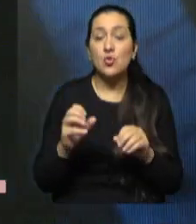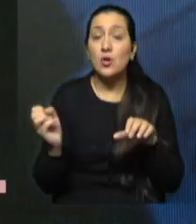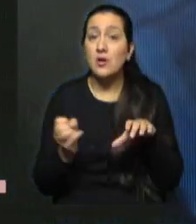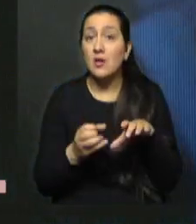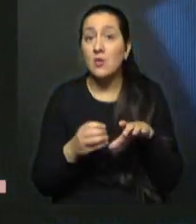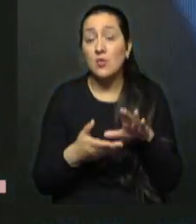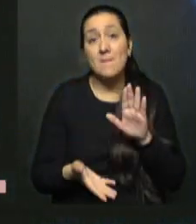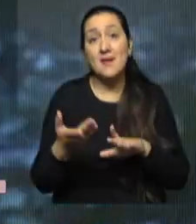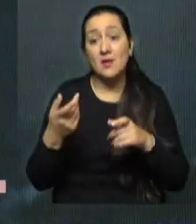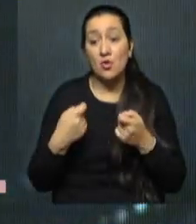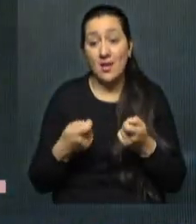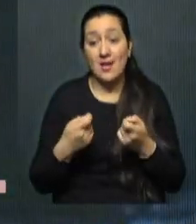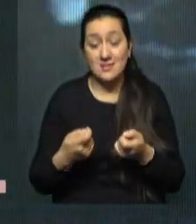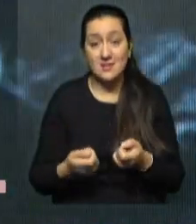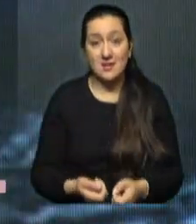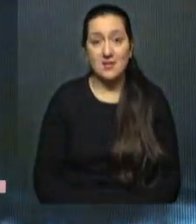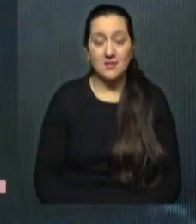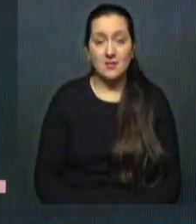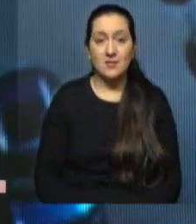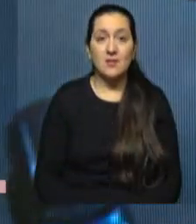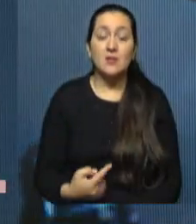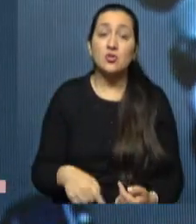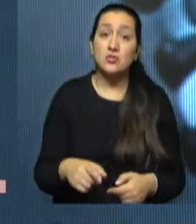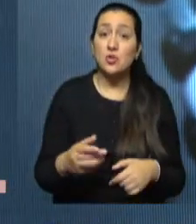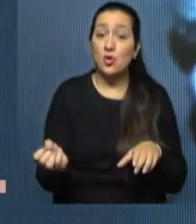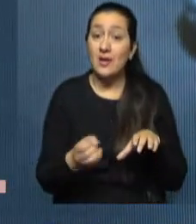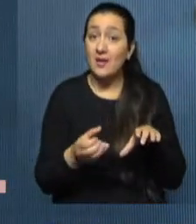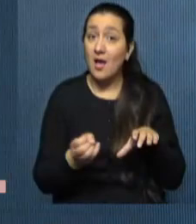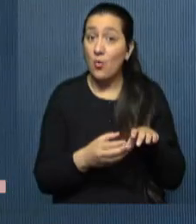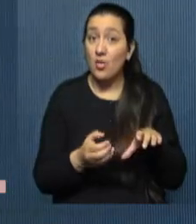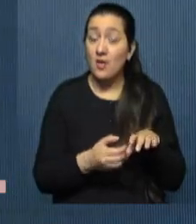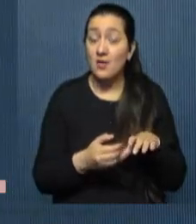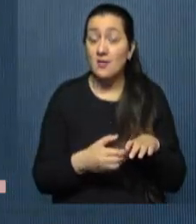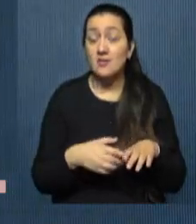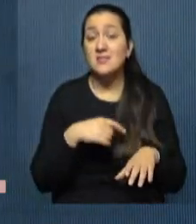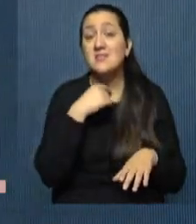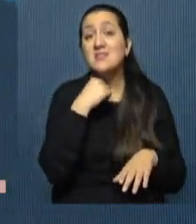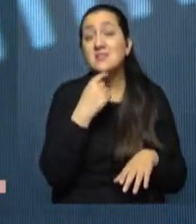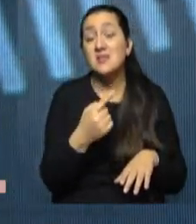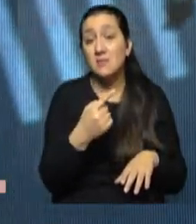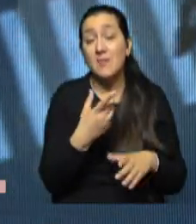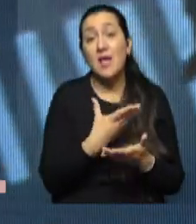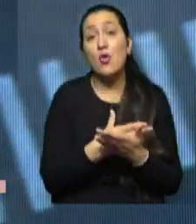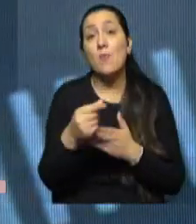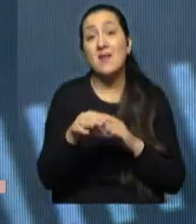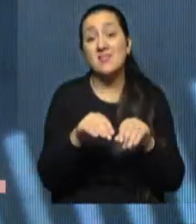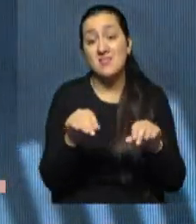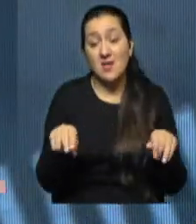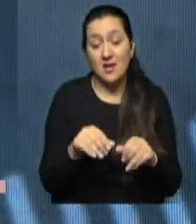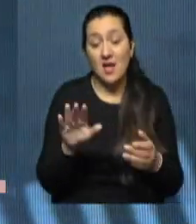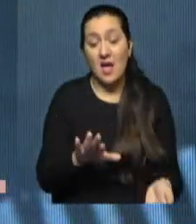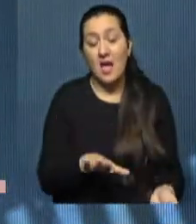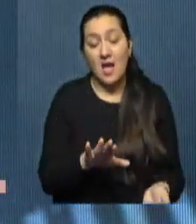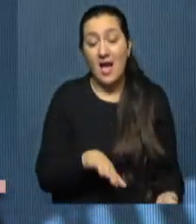más de lo que gasta y algo de eso de lo que recauda se aplica a la se puede aplicar a la compra de tierra hasta ahora hemos